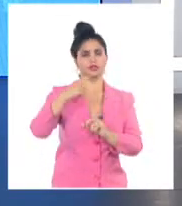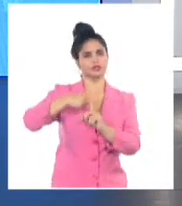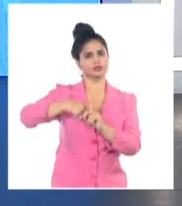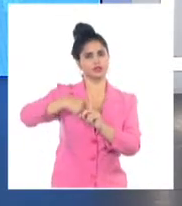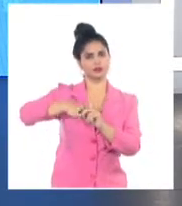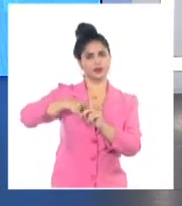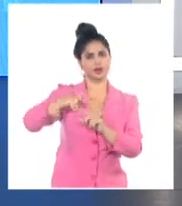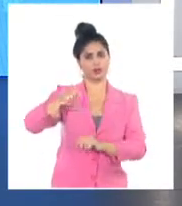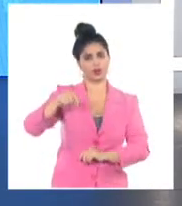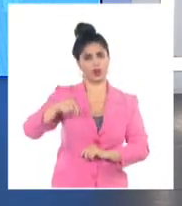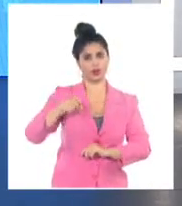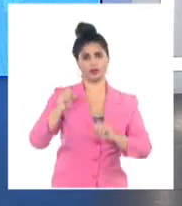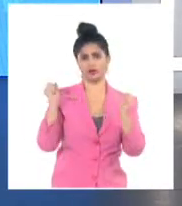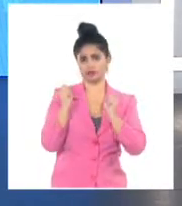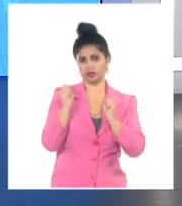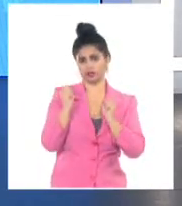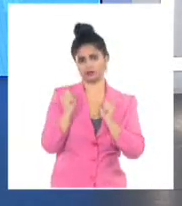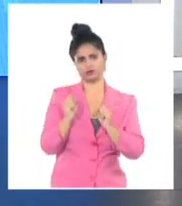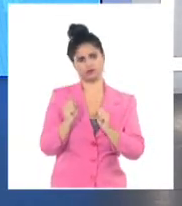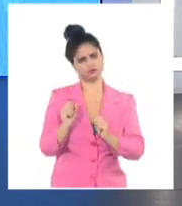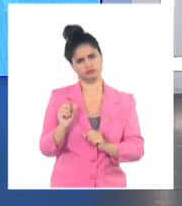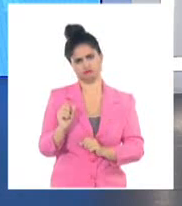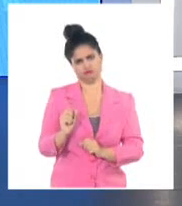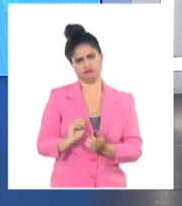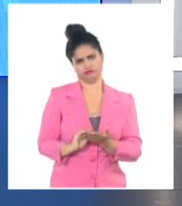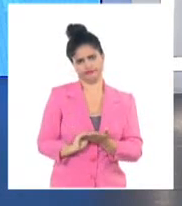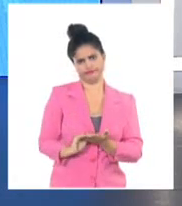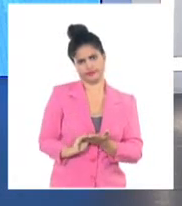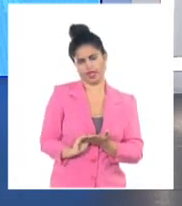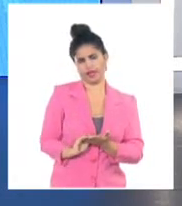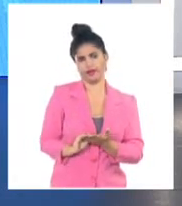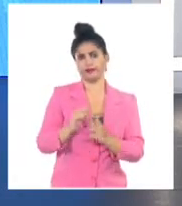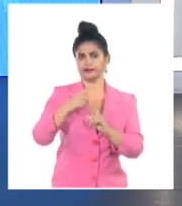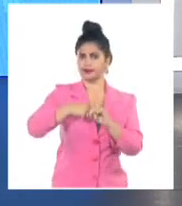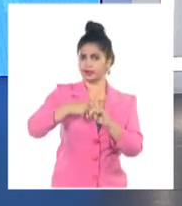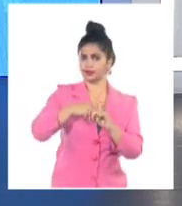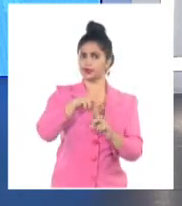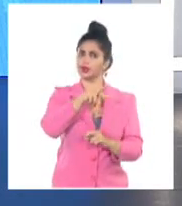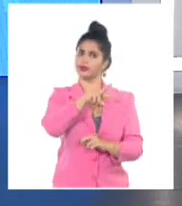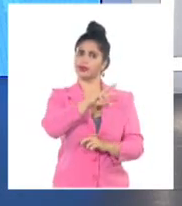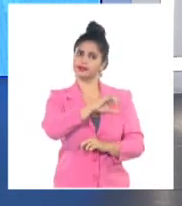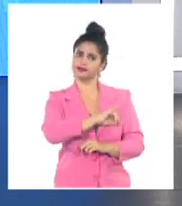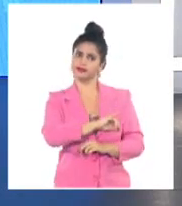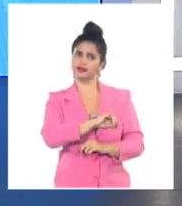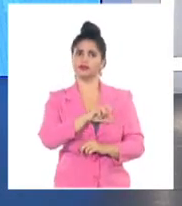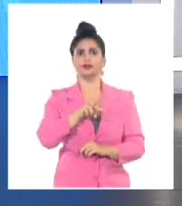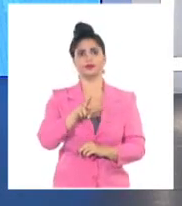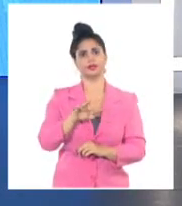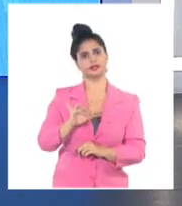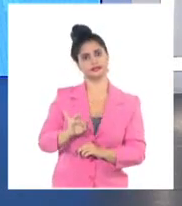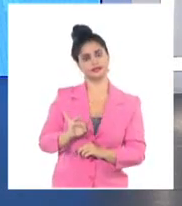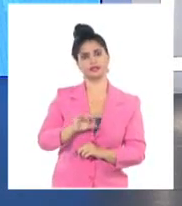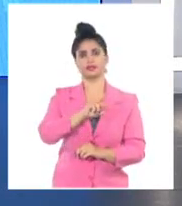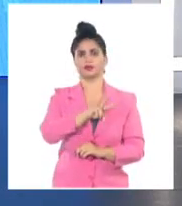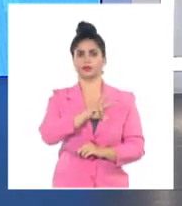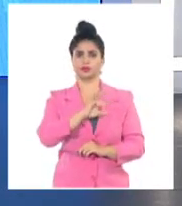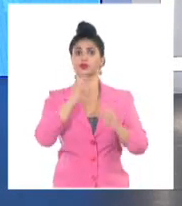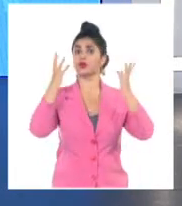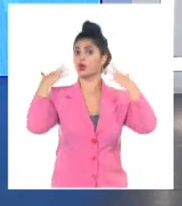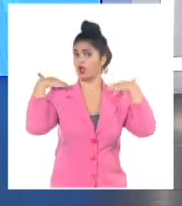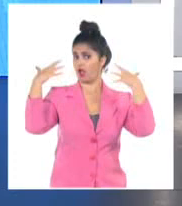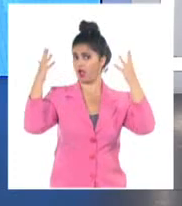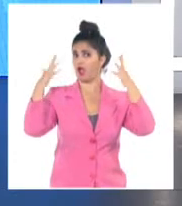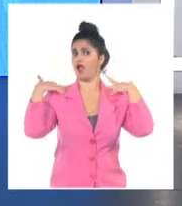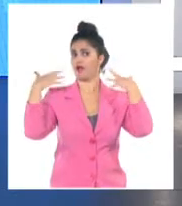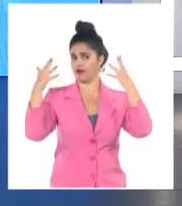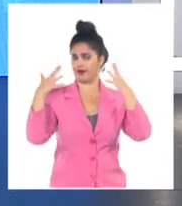tan elevadas en la parte occidental, también en el centro del país, valores entre 26, 27, 28, llegando hasta 29 grados en algunas localidades, sobre todo en zonas de la